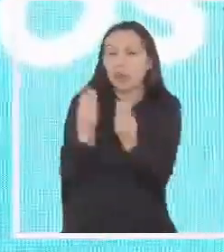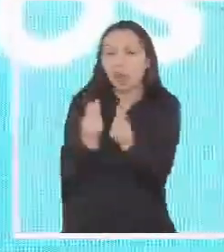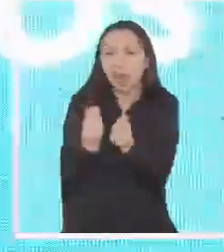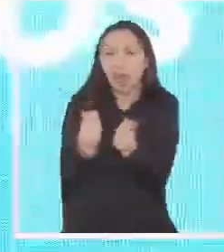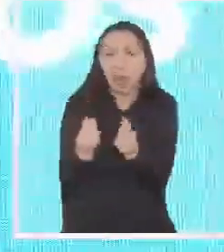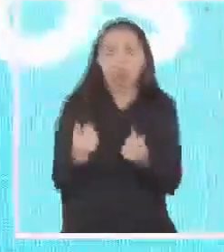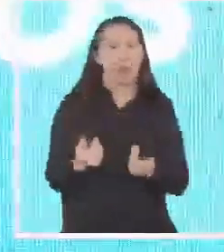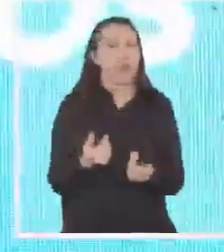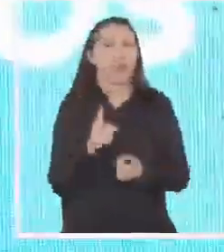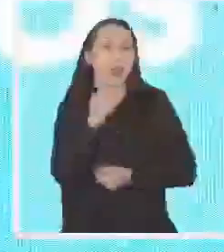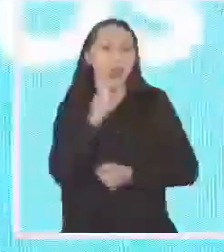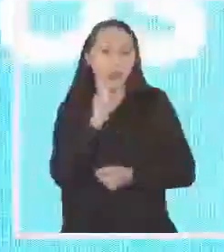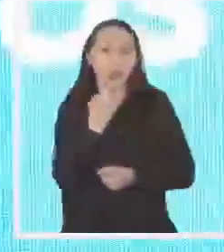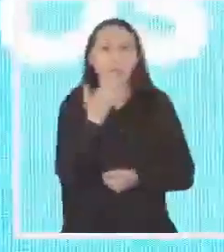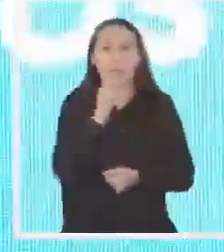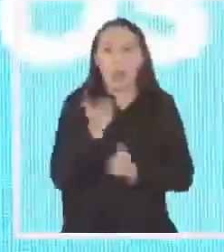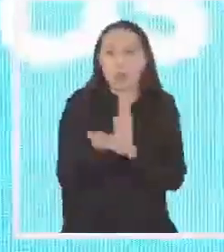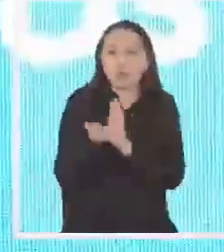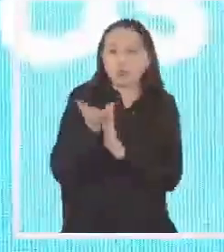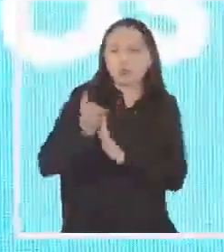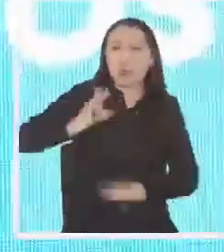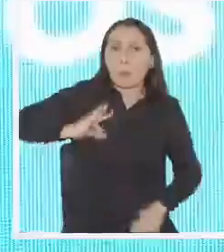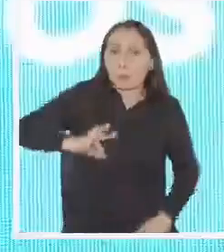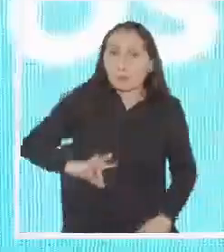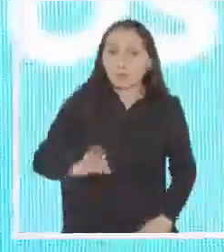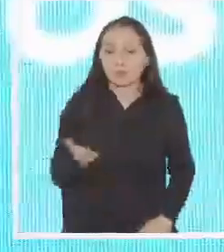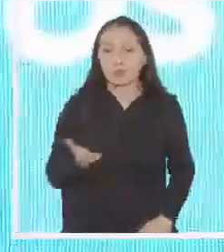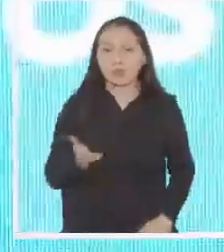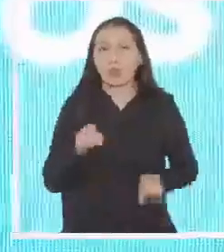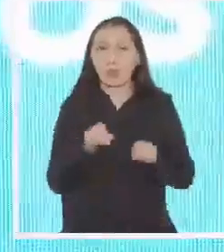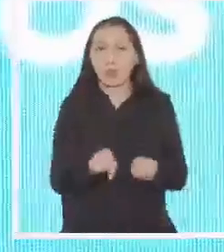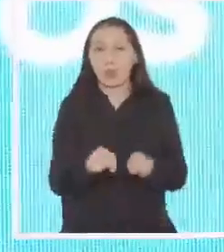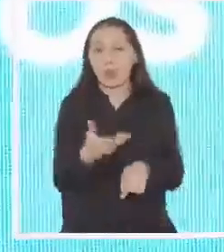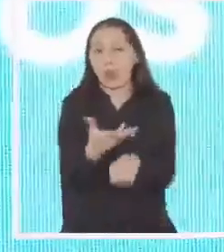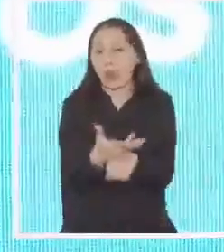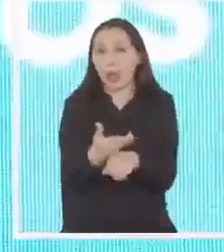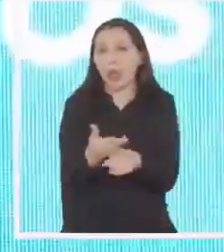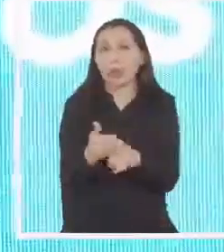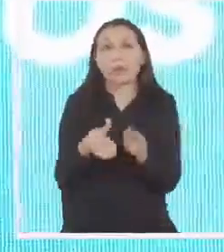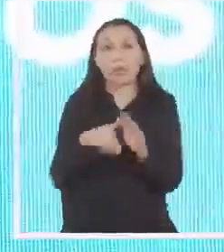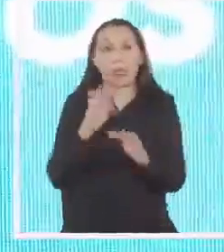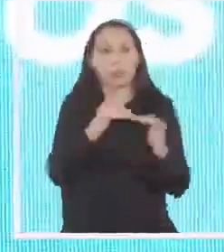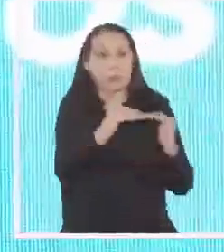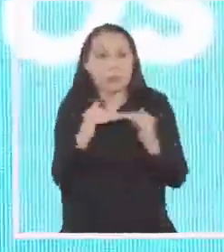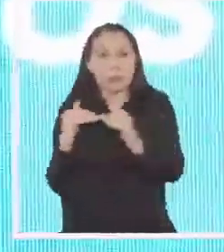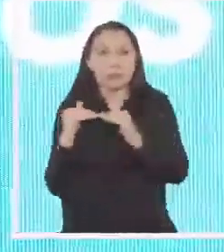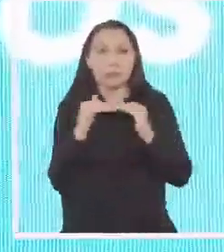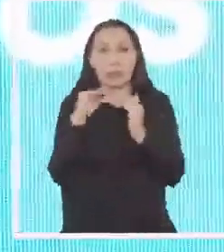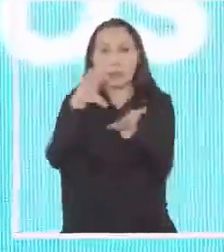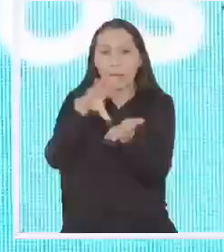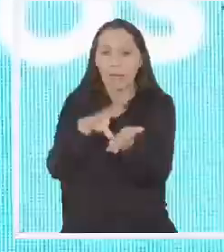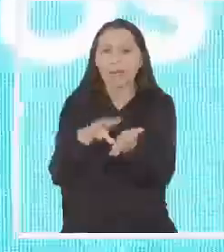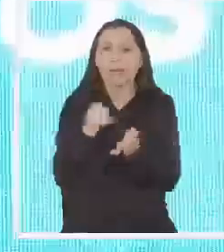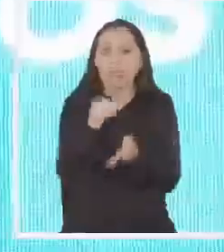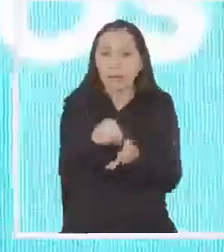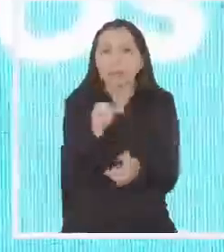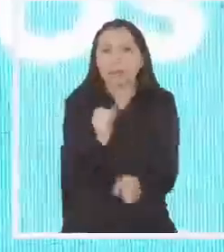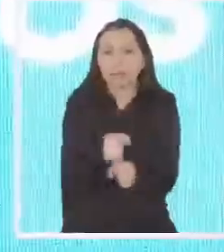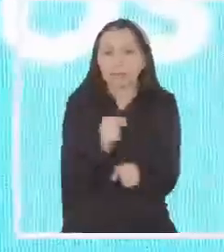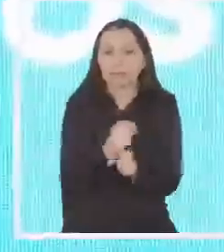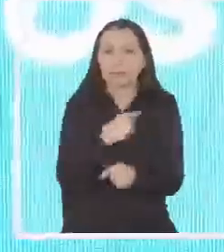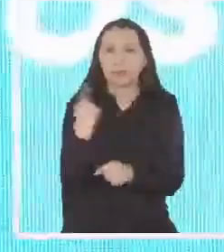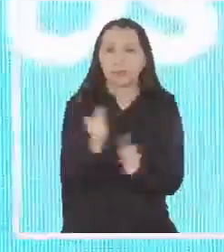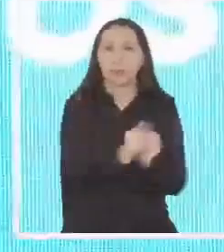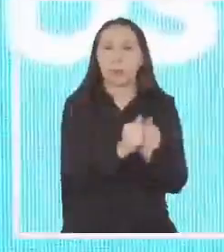calidad, el tener mejores pensiones, el que haya mayor equidad en nuestro país. Tenemos que trabajar